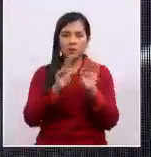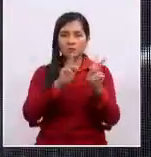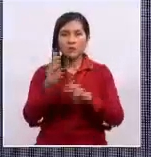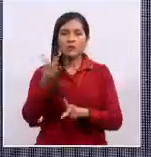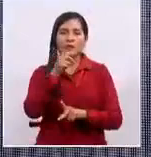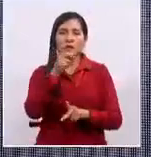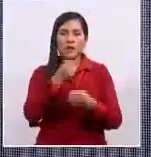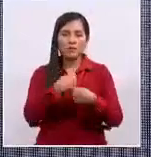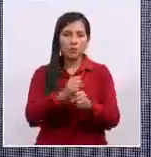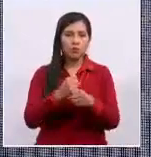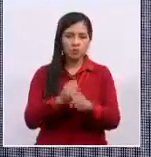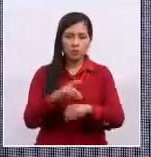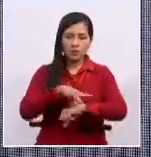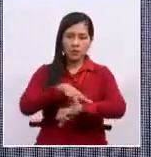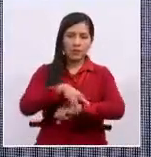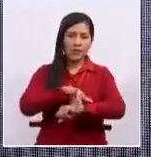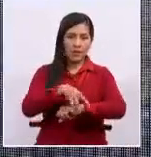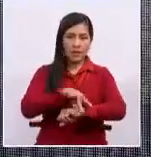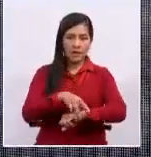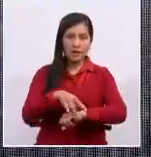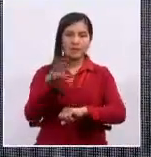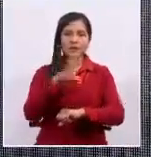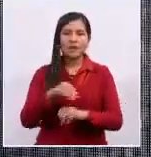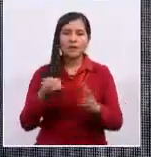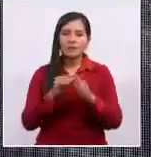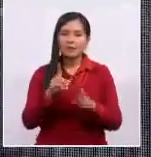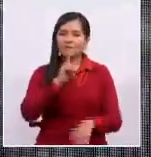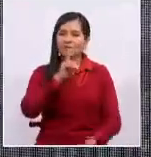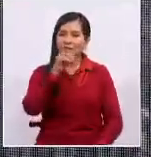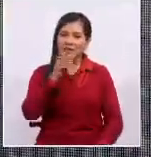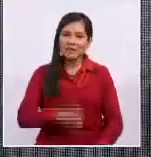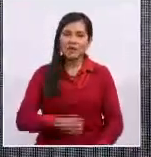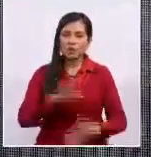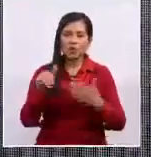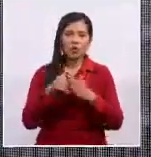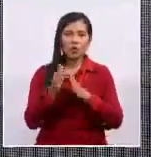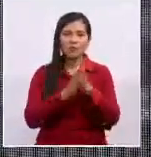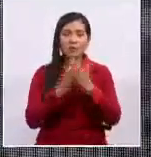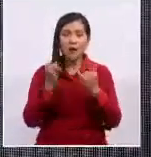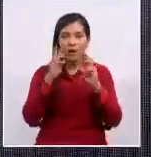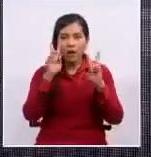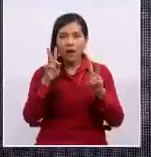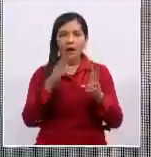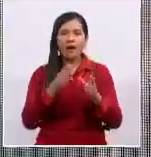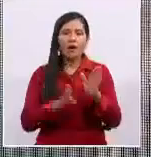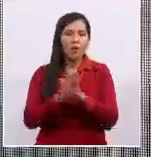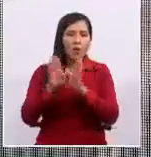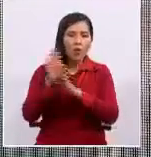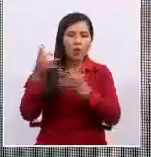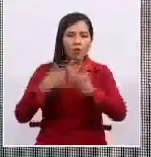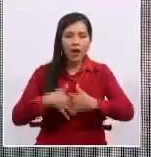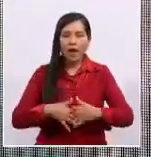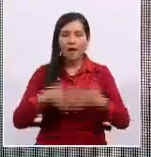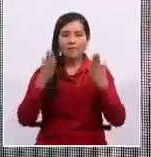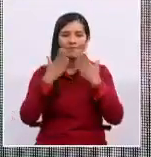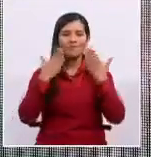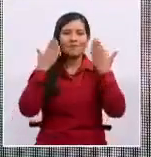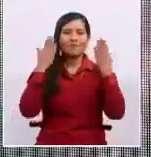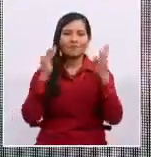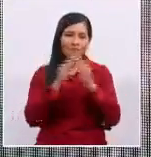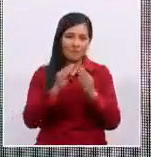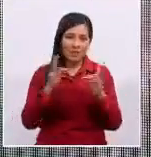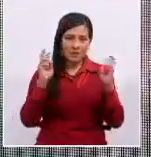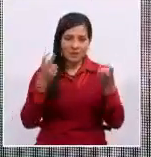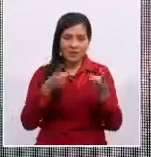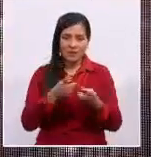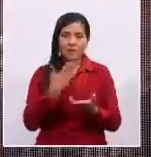producen la tierra y que seguramente están esbozando una sonrisa por lo que significa la industrialización y la